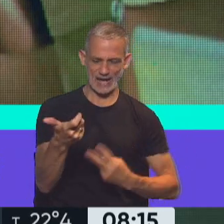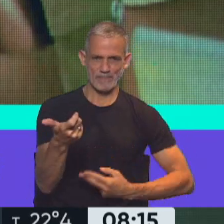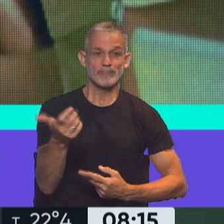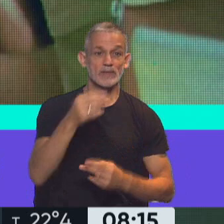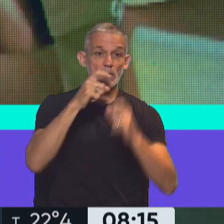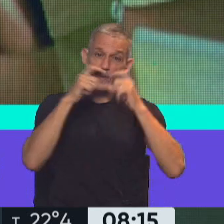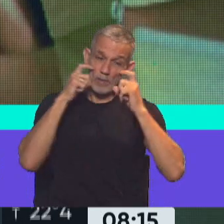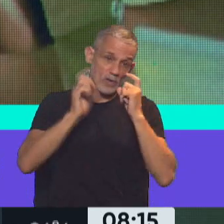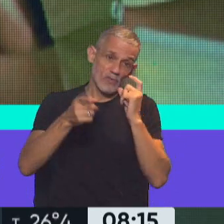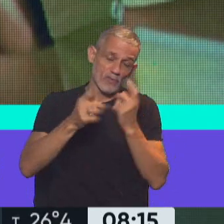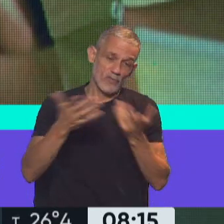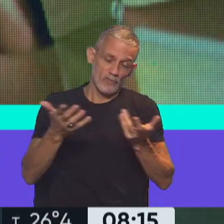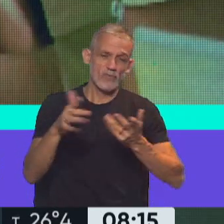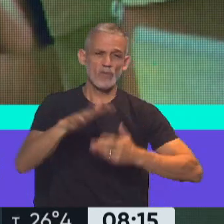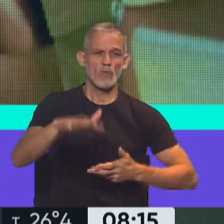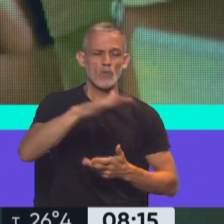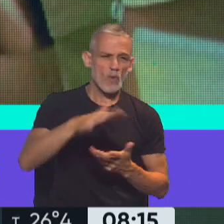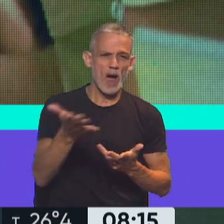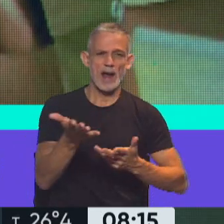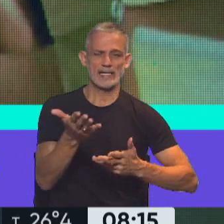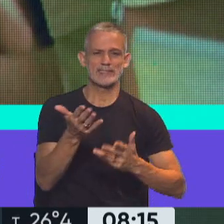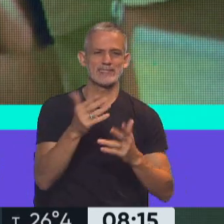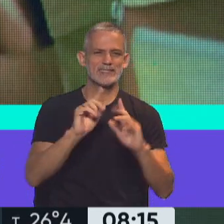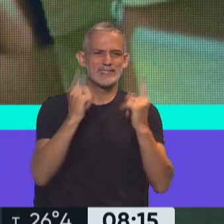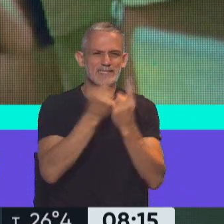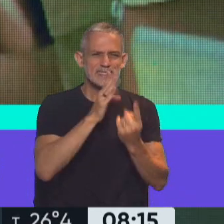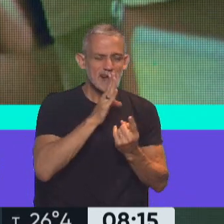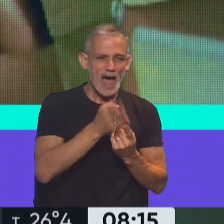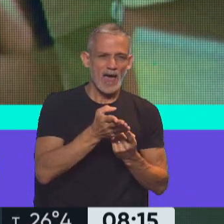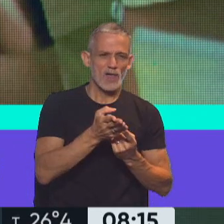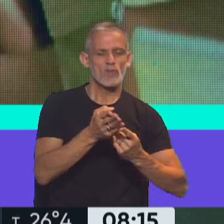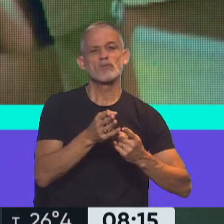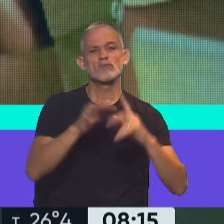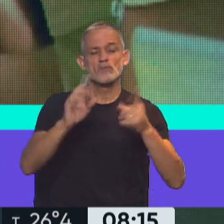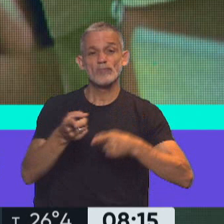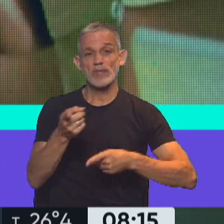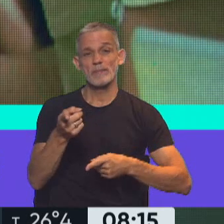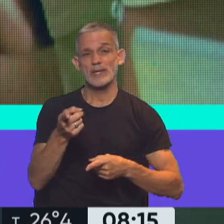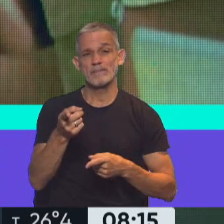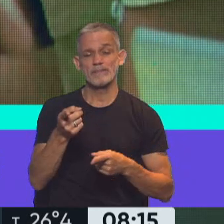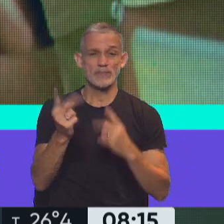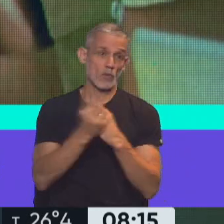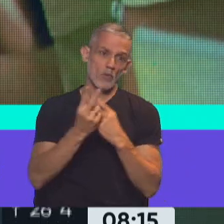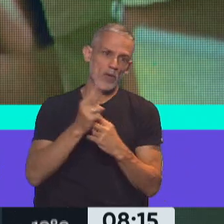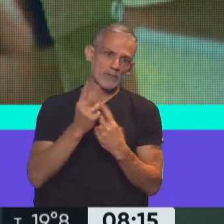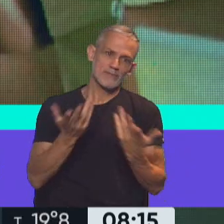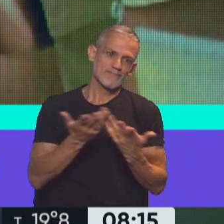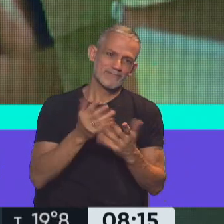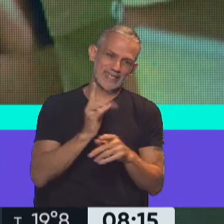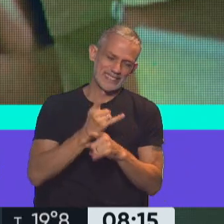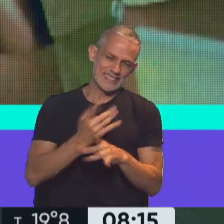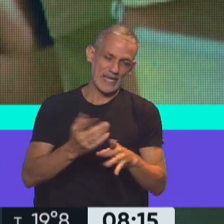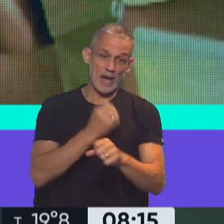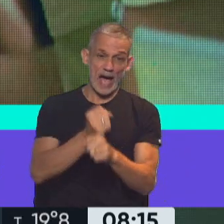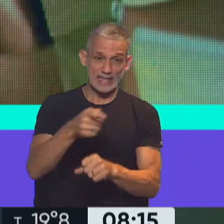el barbijo en aquellos eventos en lugares cerrados y continuar cuidándose siempre